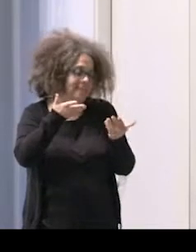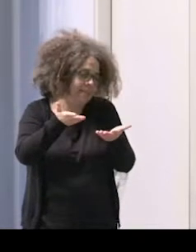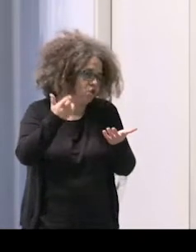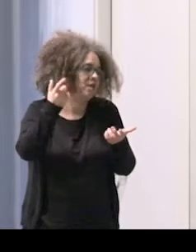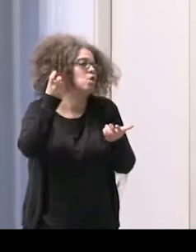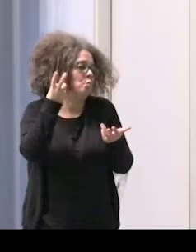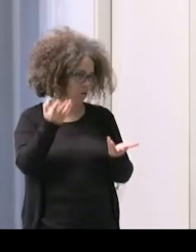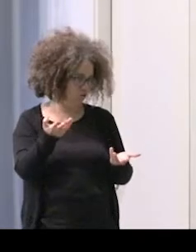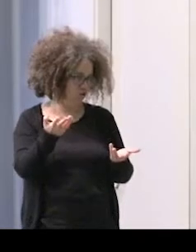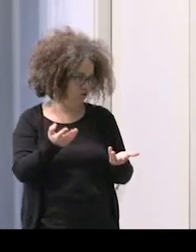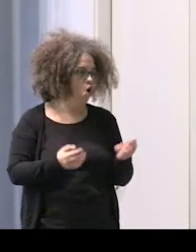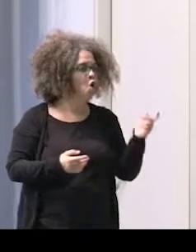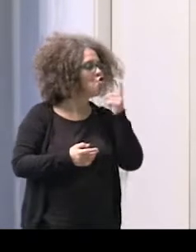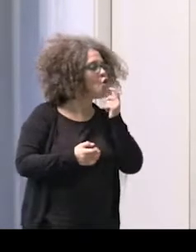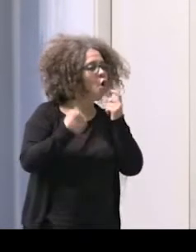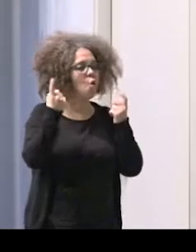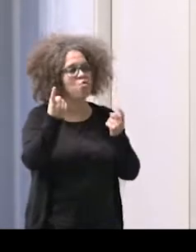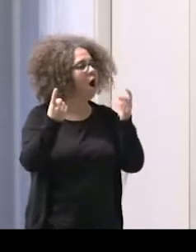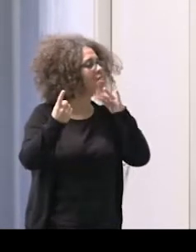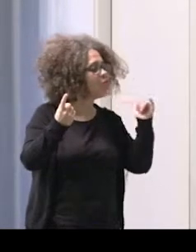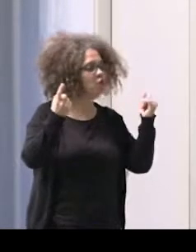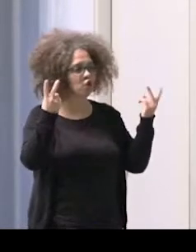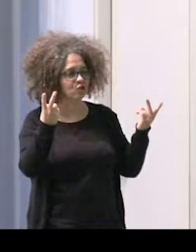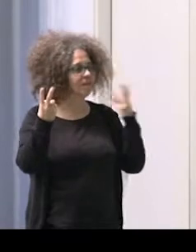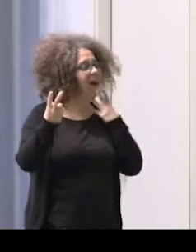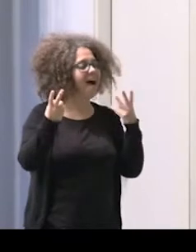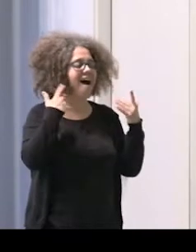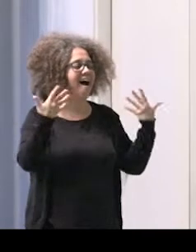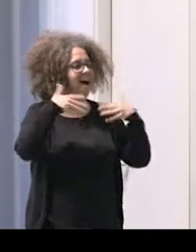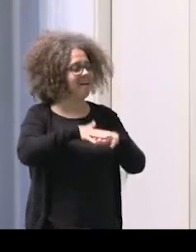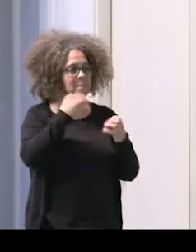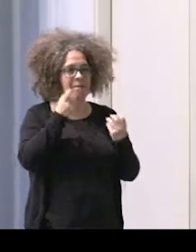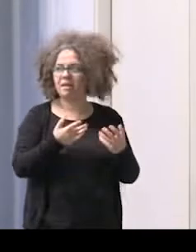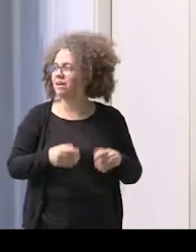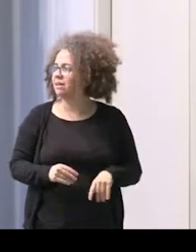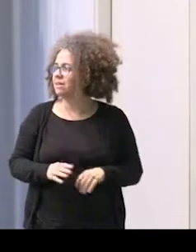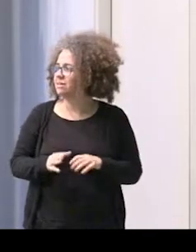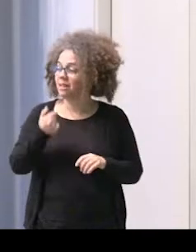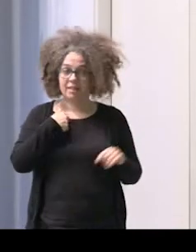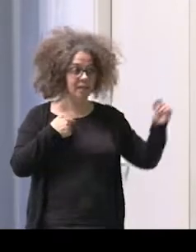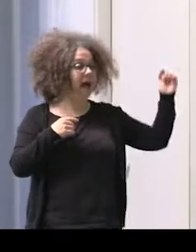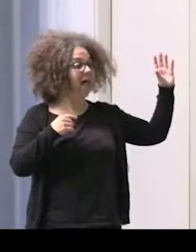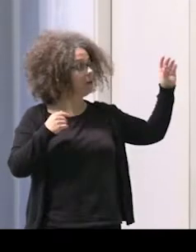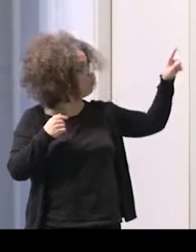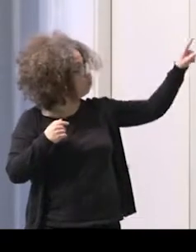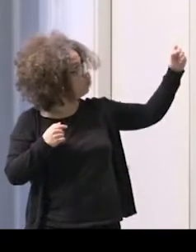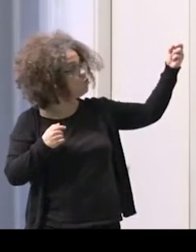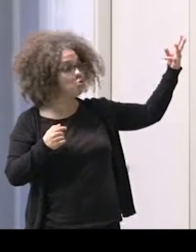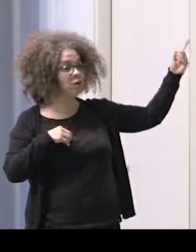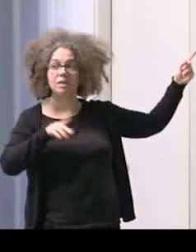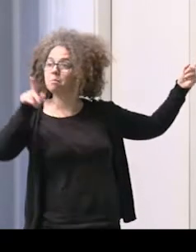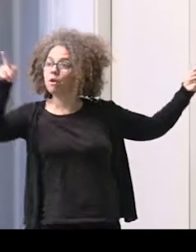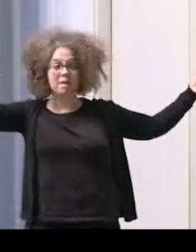que la pregunta es que tengo dos altavoces en campo libre, uno por aquí emitiendo números y otro por aquí emitiendo